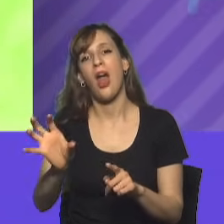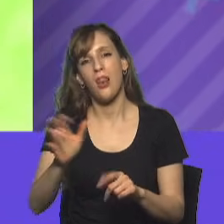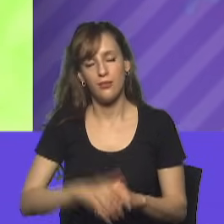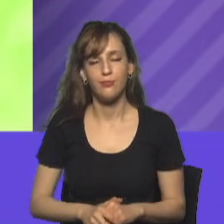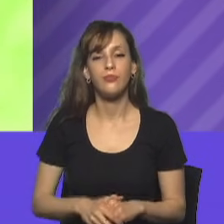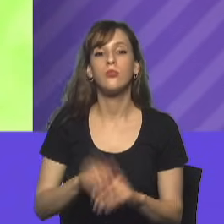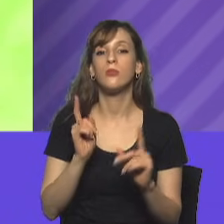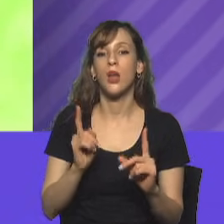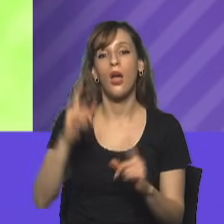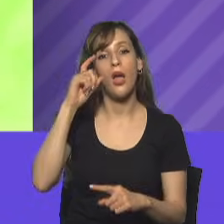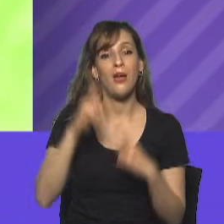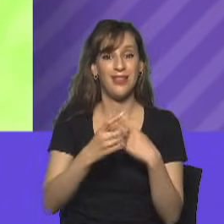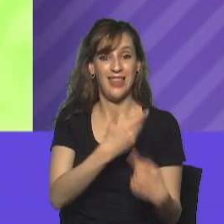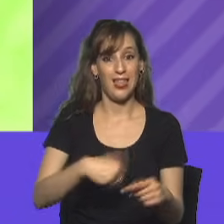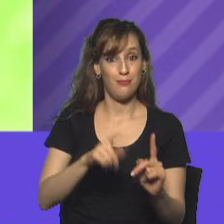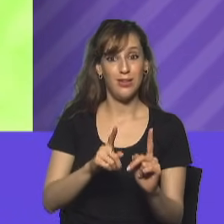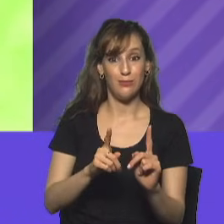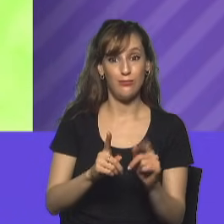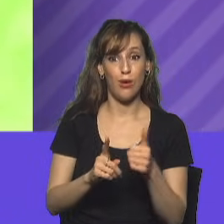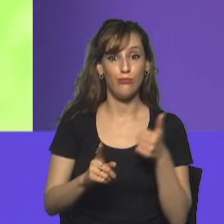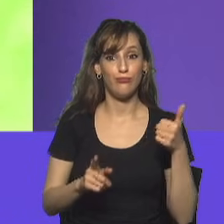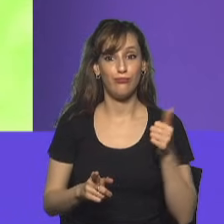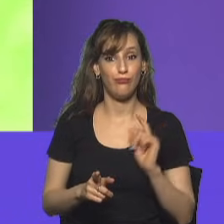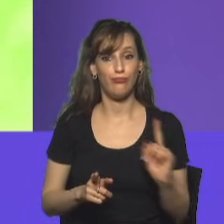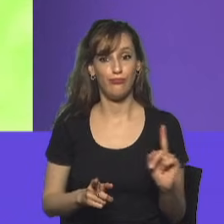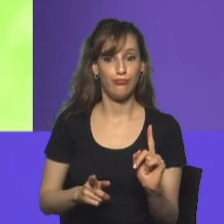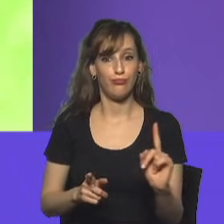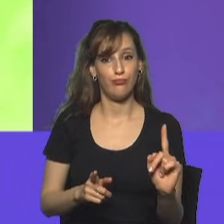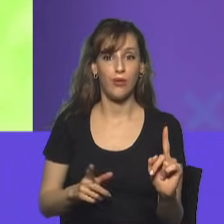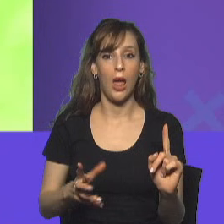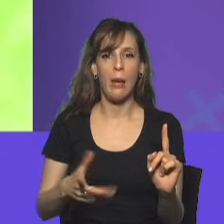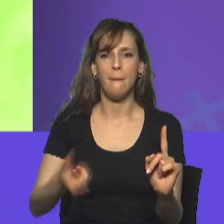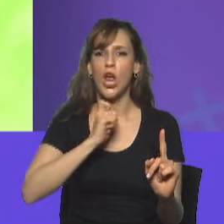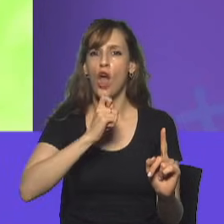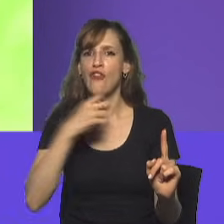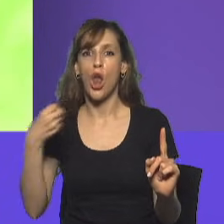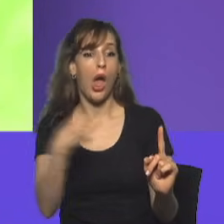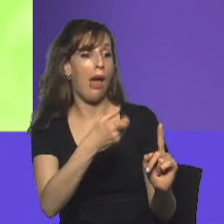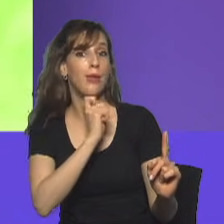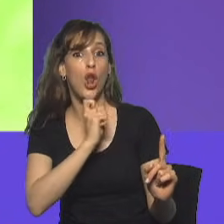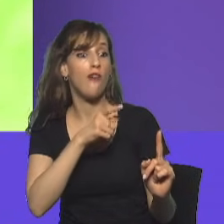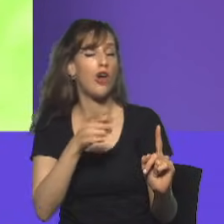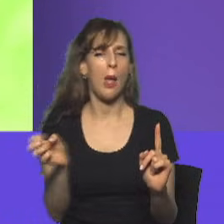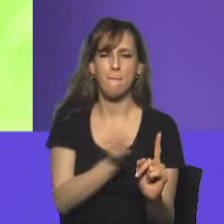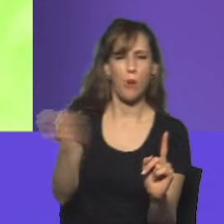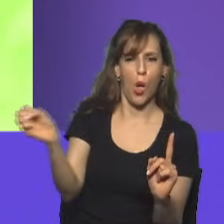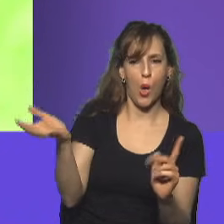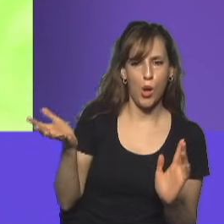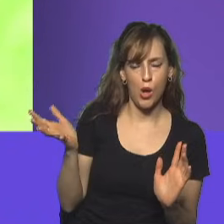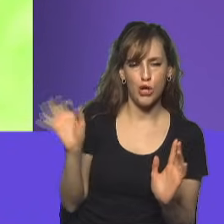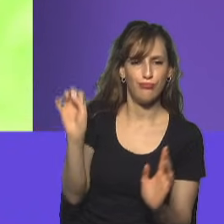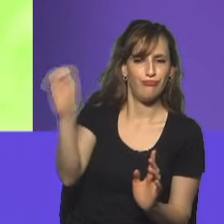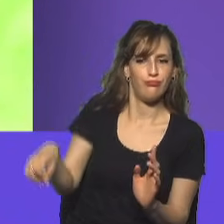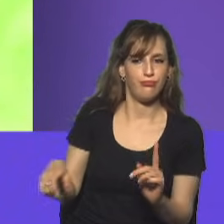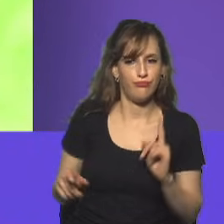que el expresidente de la Nación, Mauricio Macri, le da un golpe a un micrófono que llevaba obviamente en su mano un cronista de la